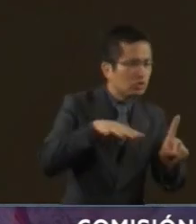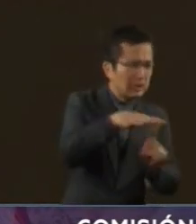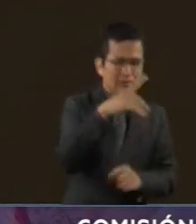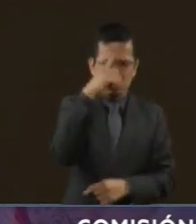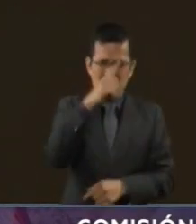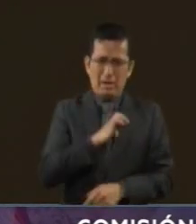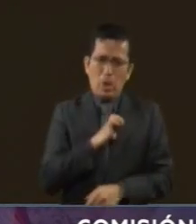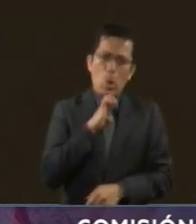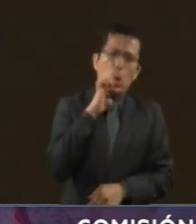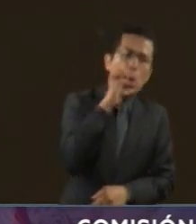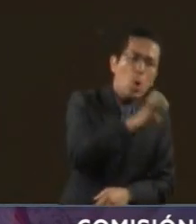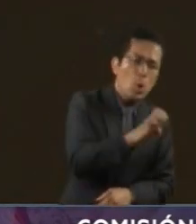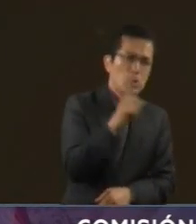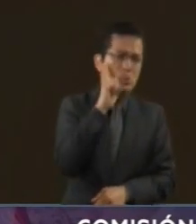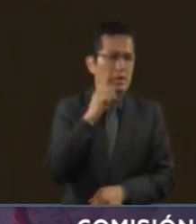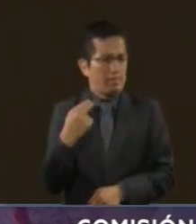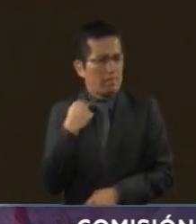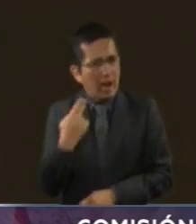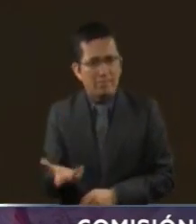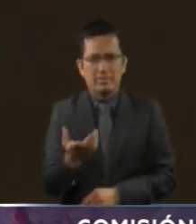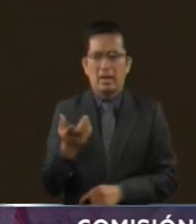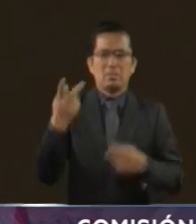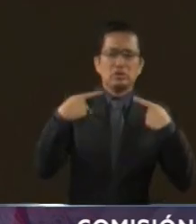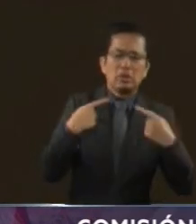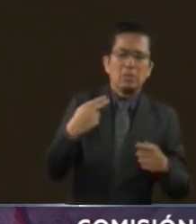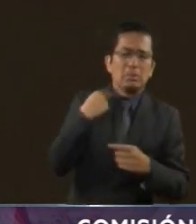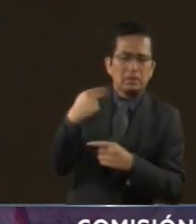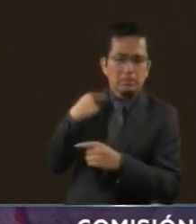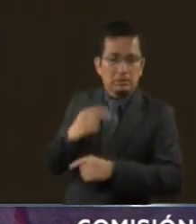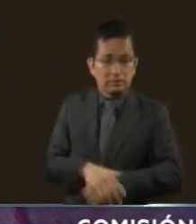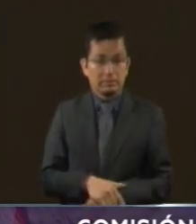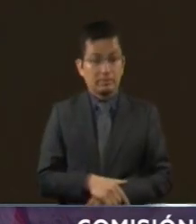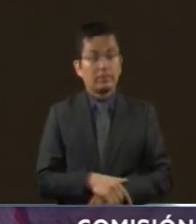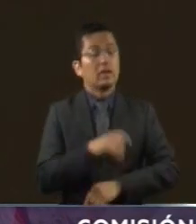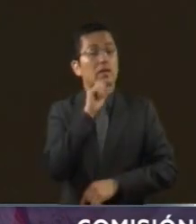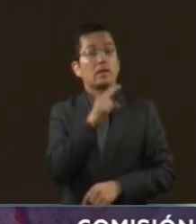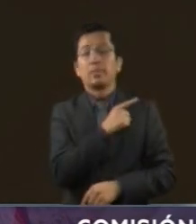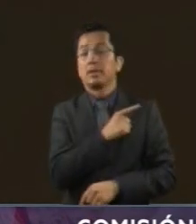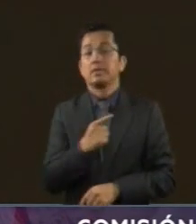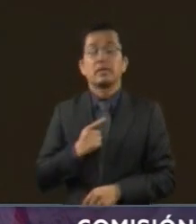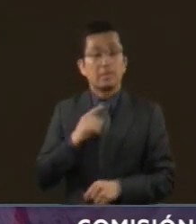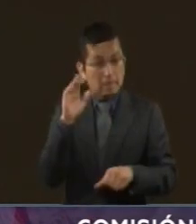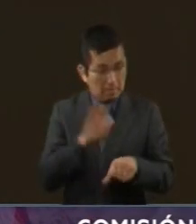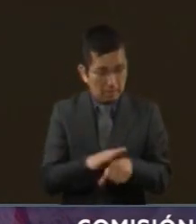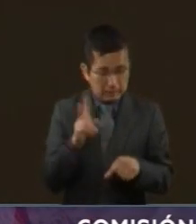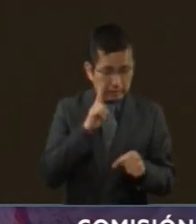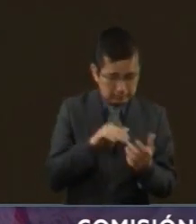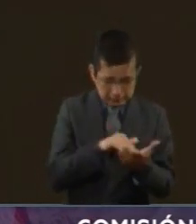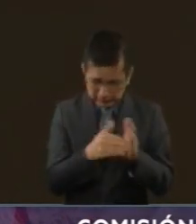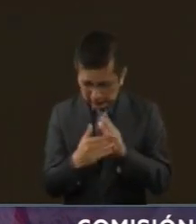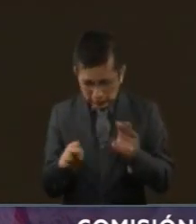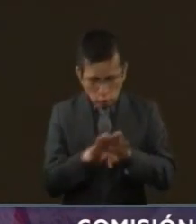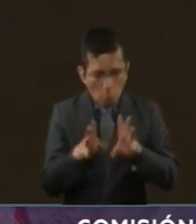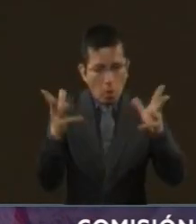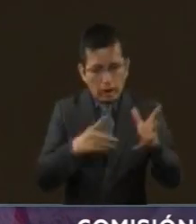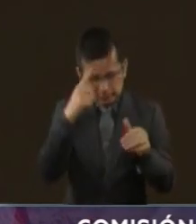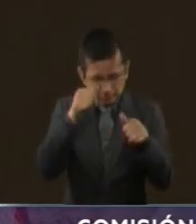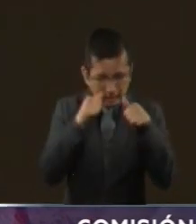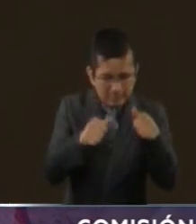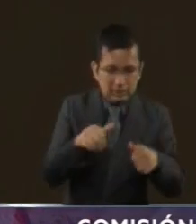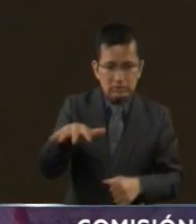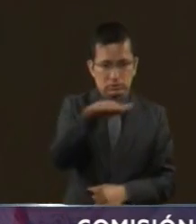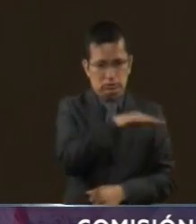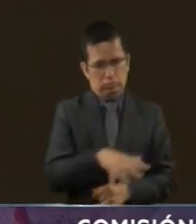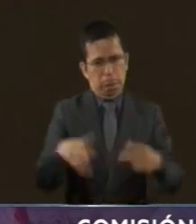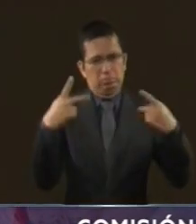los homicidios dolosos y feminicidios. Evaluar con más elementos las acciones y estrategias en materia de homicidios dolosos